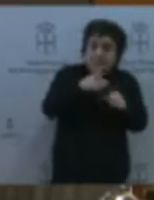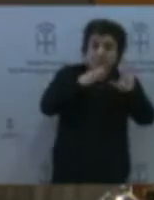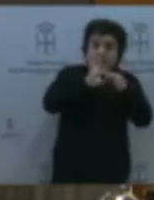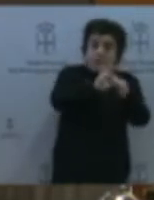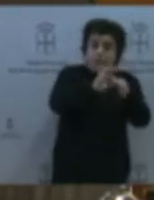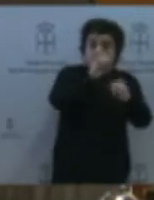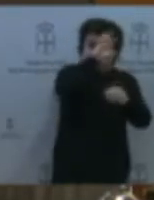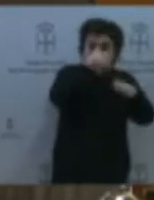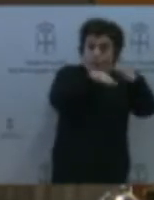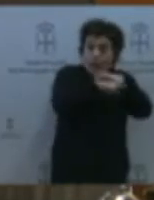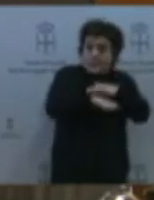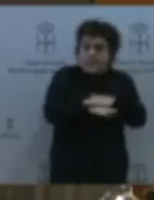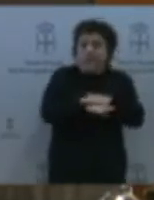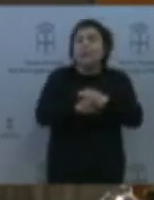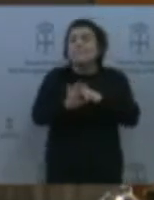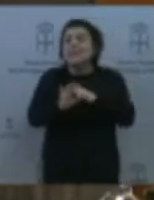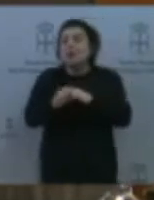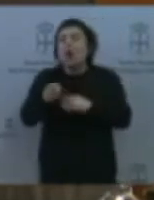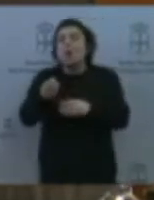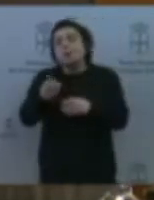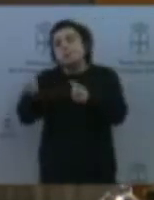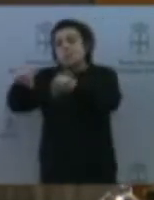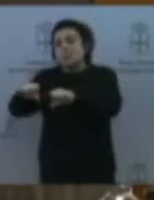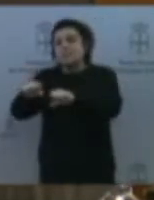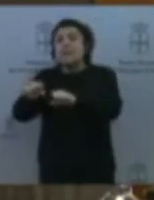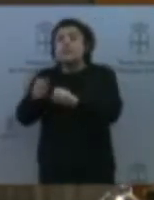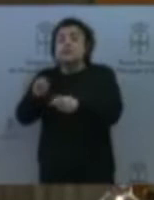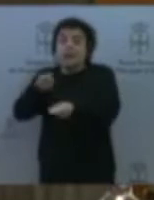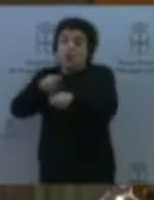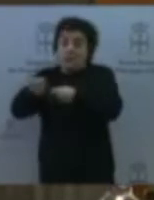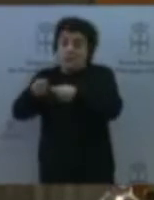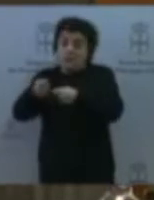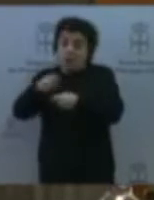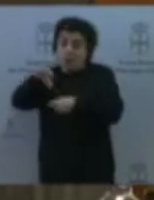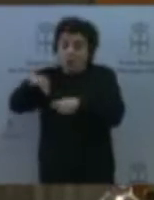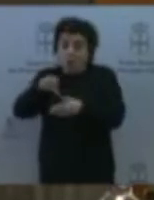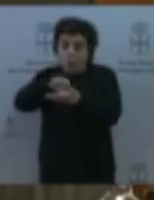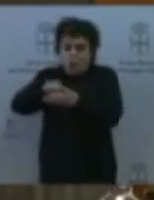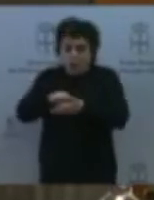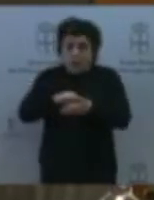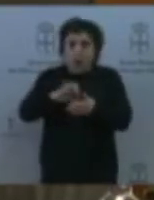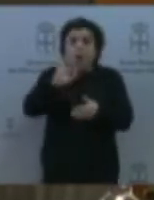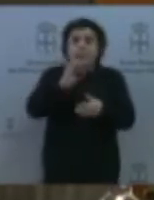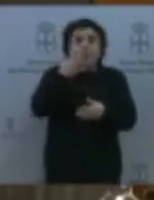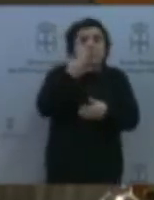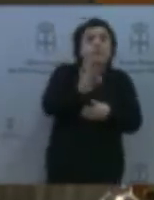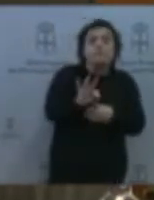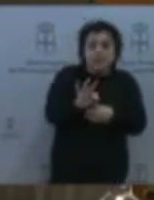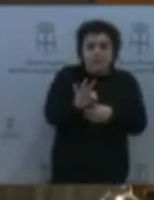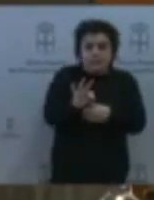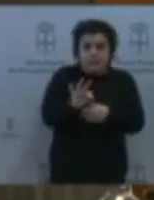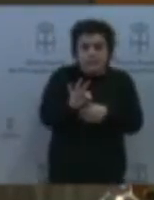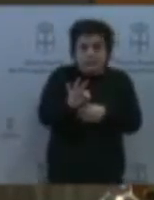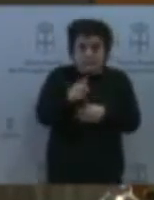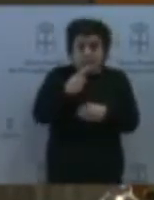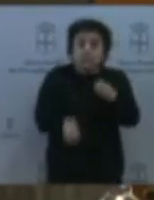decía el exsecretario de Estado de Economía Digital de Francia con Macron, Mounir Mahjoubi? Pues decía, se han creado 12.000 empleos directos por Amazon y se han